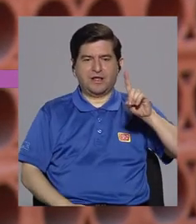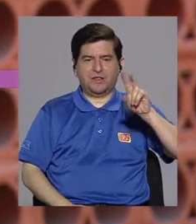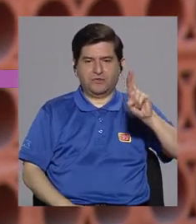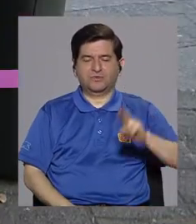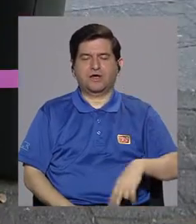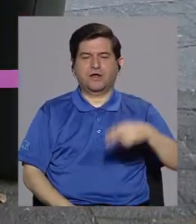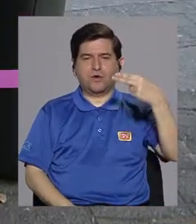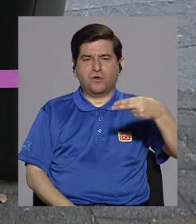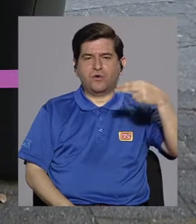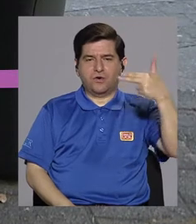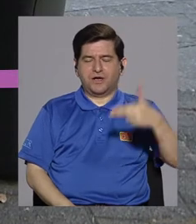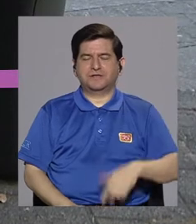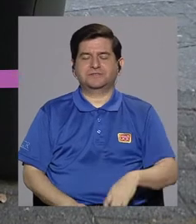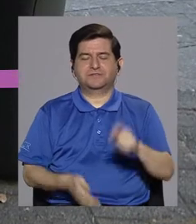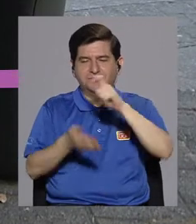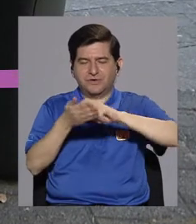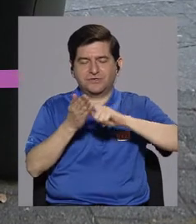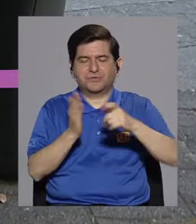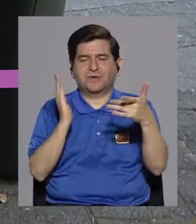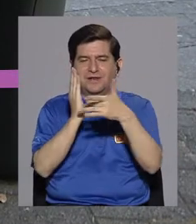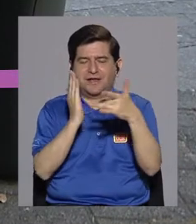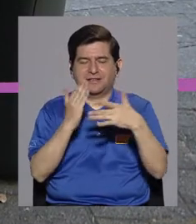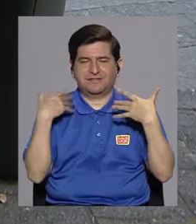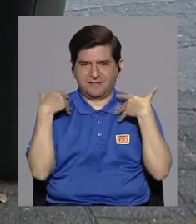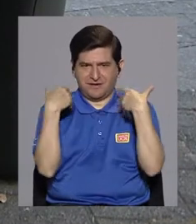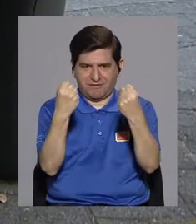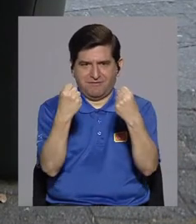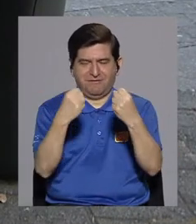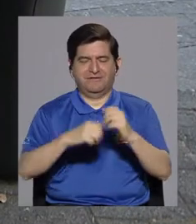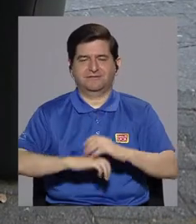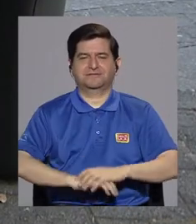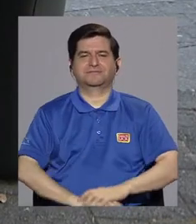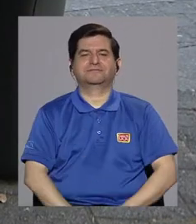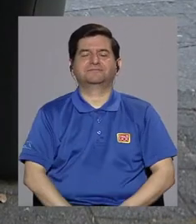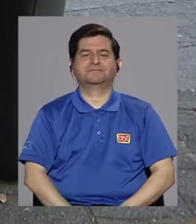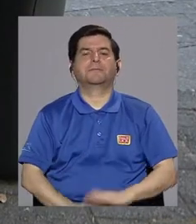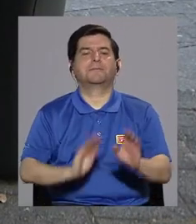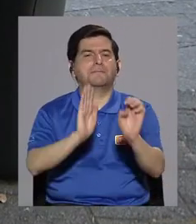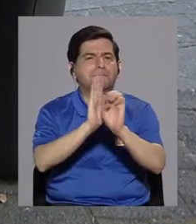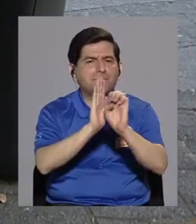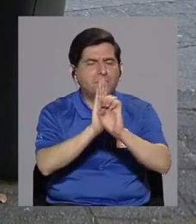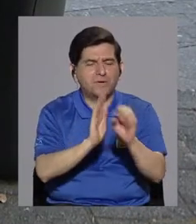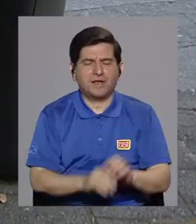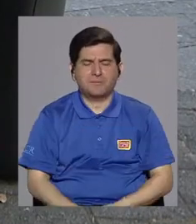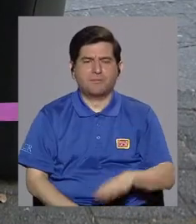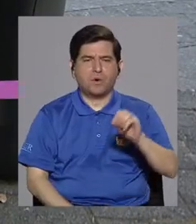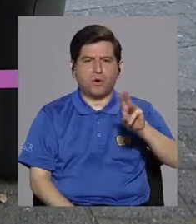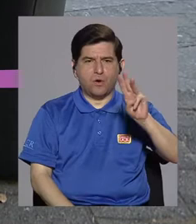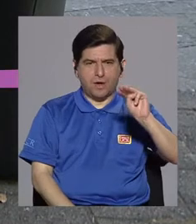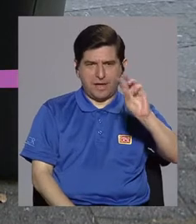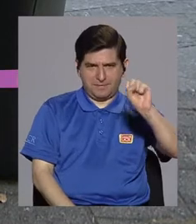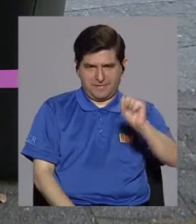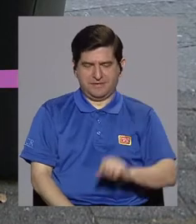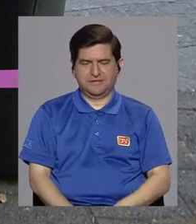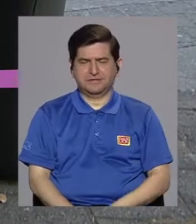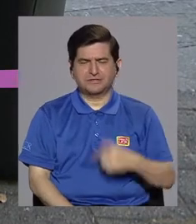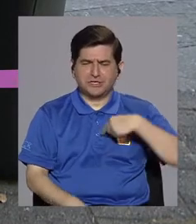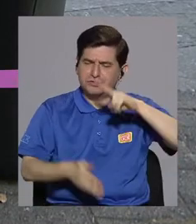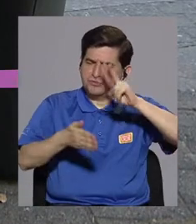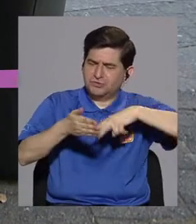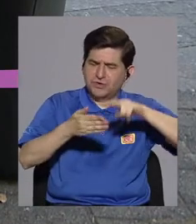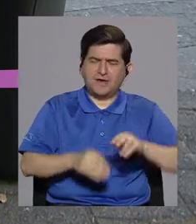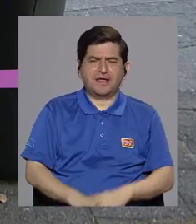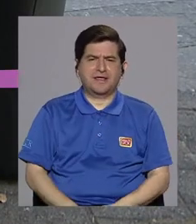Horacio Chamizo de la Escuela de Tecnologías en Salud. Y, por ejemplo, doctor, para la OMS, leí que